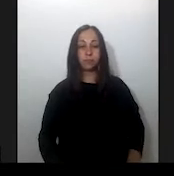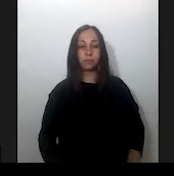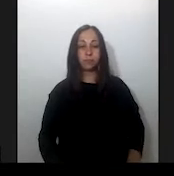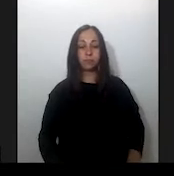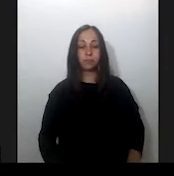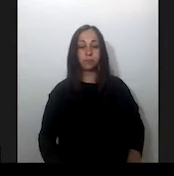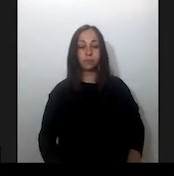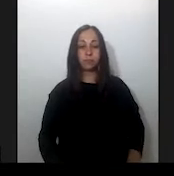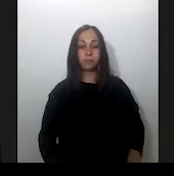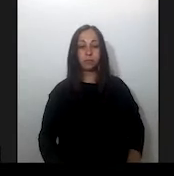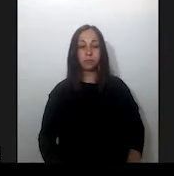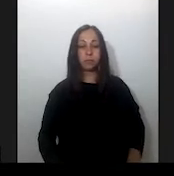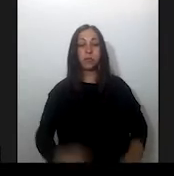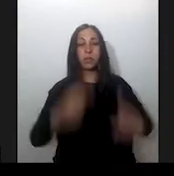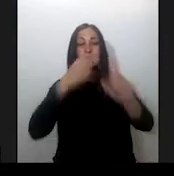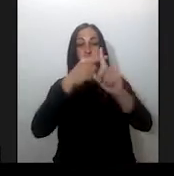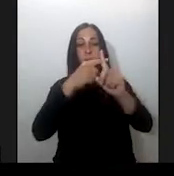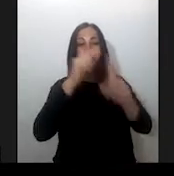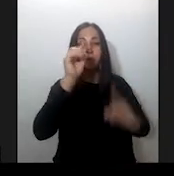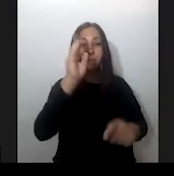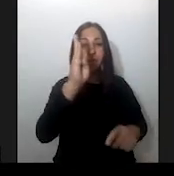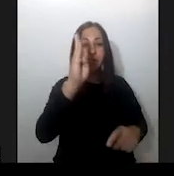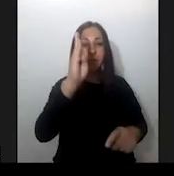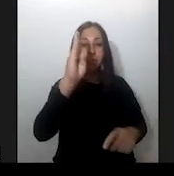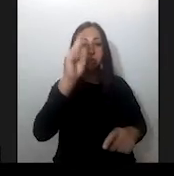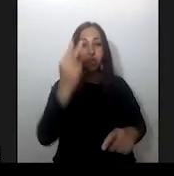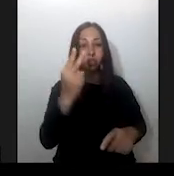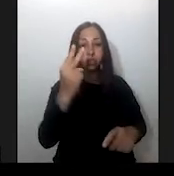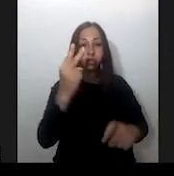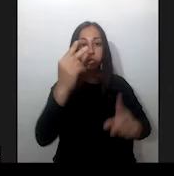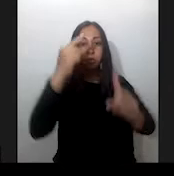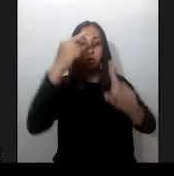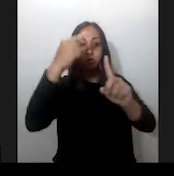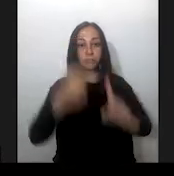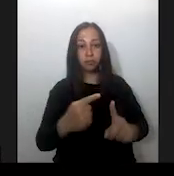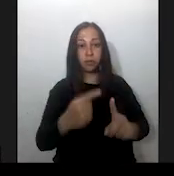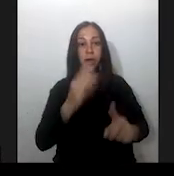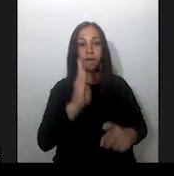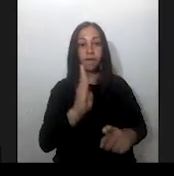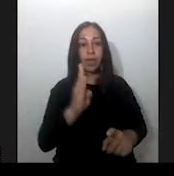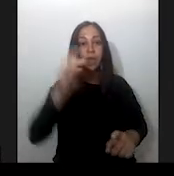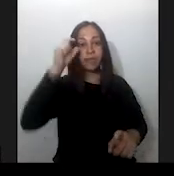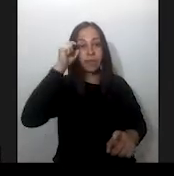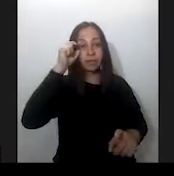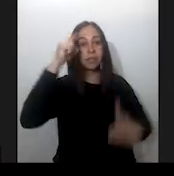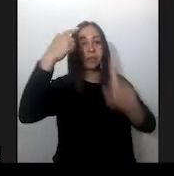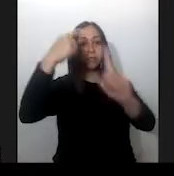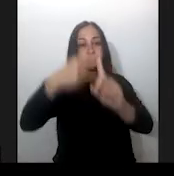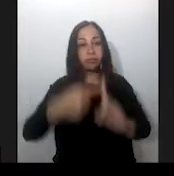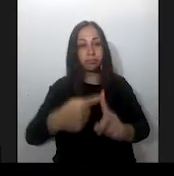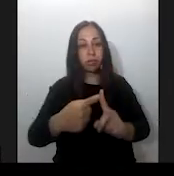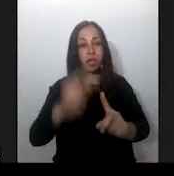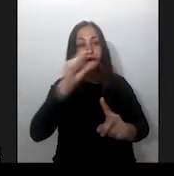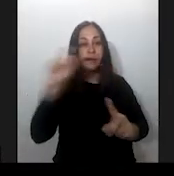Y acá estoy diciendo que me sume de B2 a B10. Es decir, que sume todo este rango